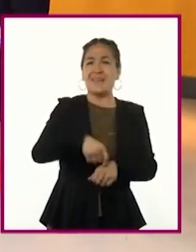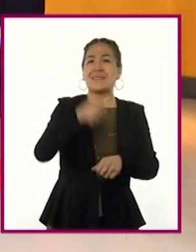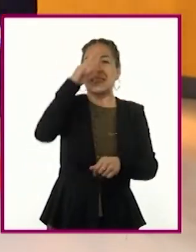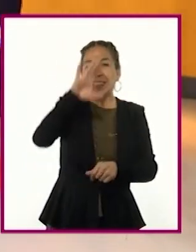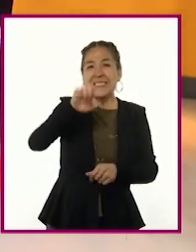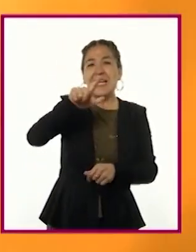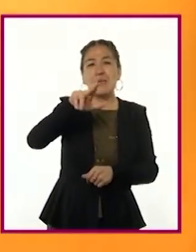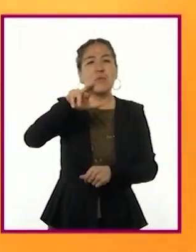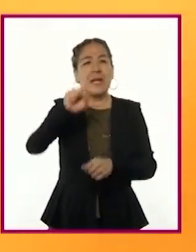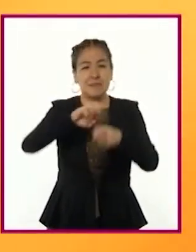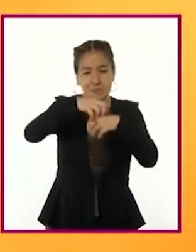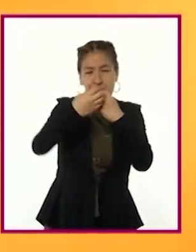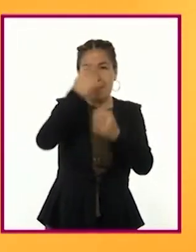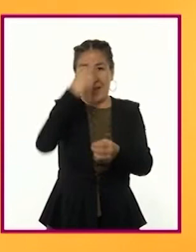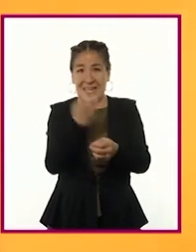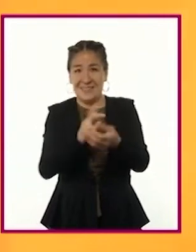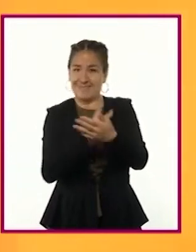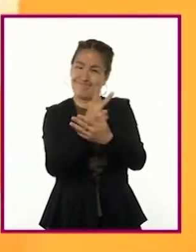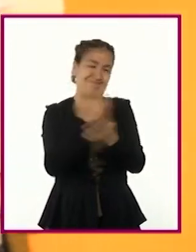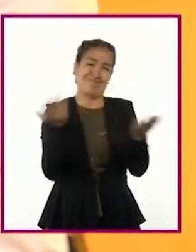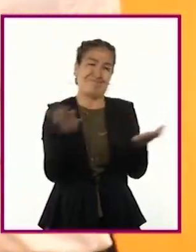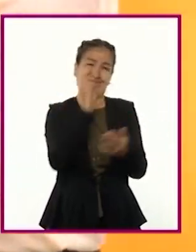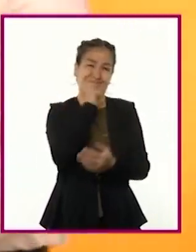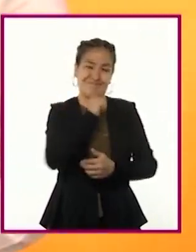para ello.